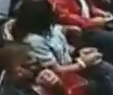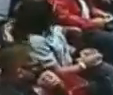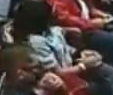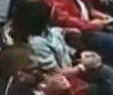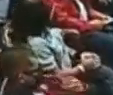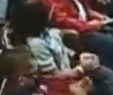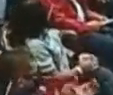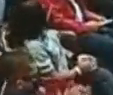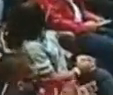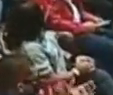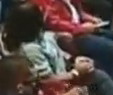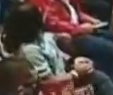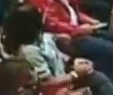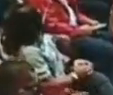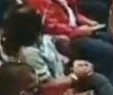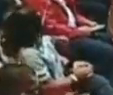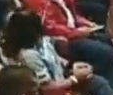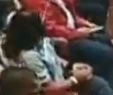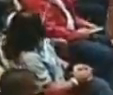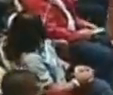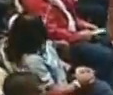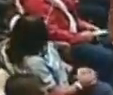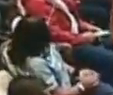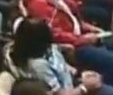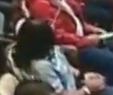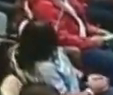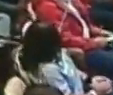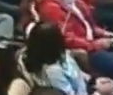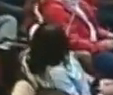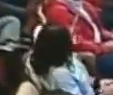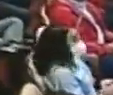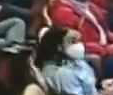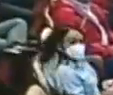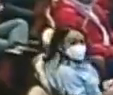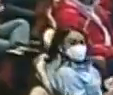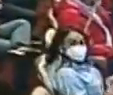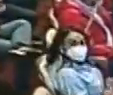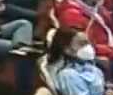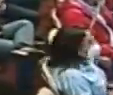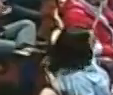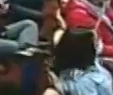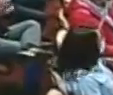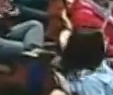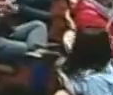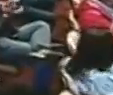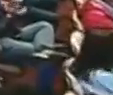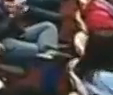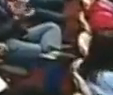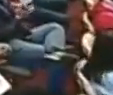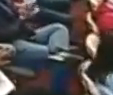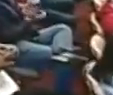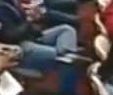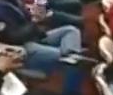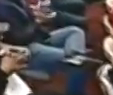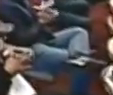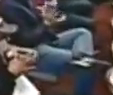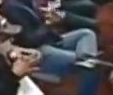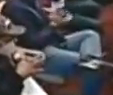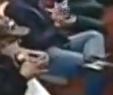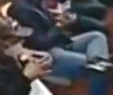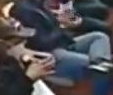la Asamblea Nacional, doctora Cilia Flores de Maduro, para liderar una reunión de trabajo con los postulados y postuladas a gobernaciones